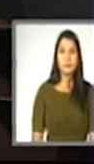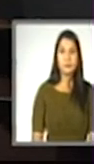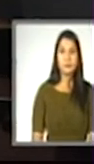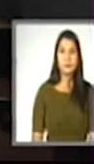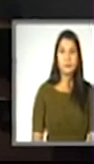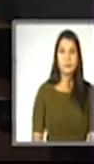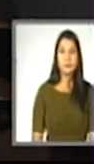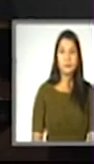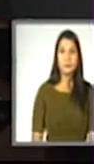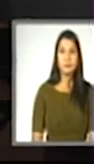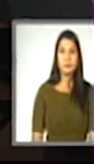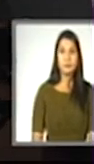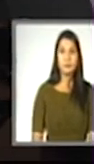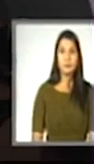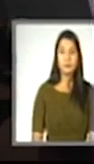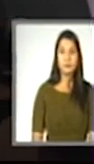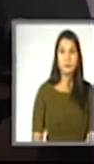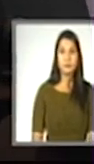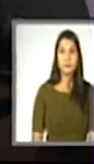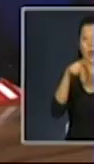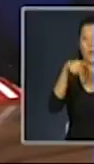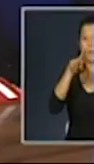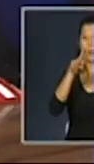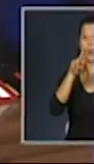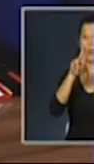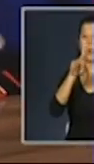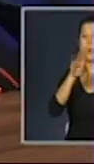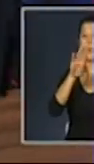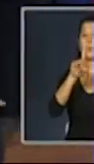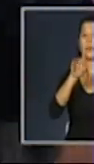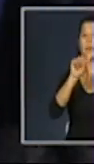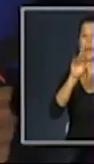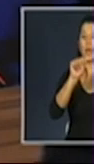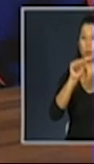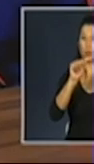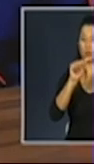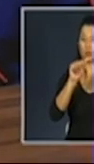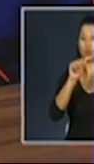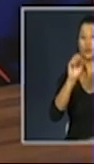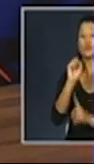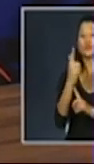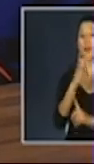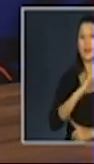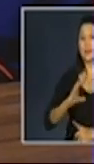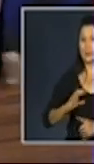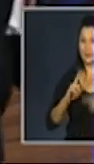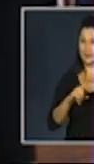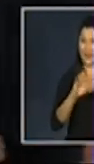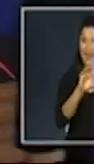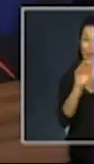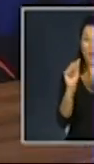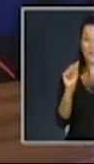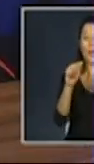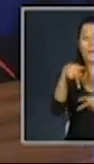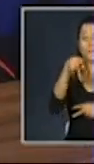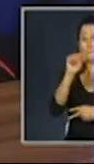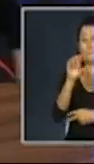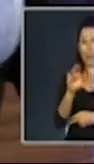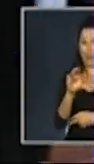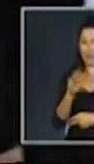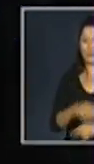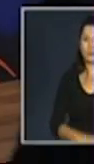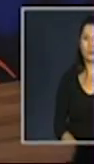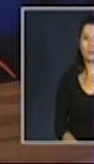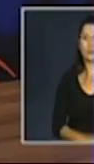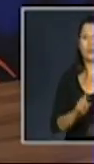campañas anteriores, en esta ocasión ya él proyecta en ese lenguaje no verbal que está convencido de lo contrario a